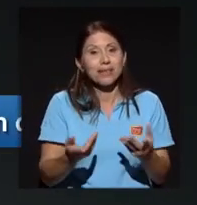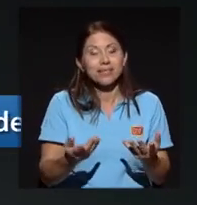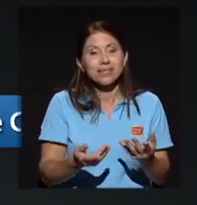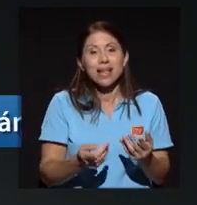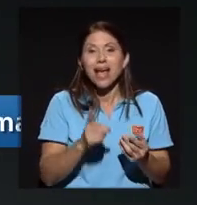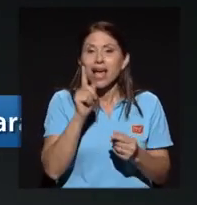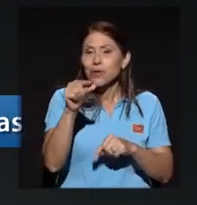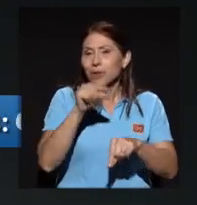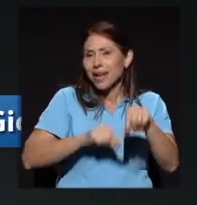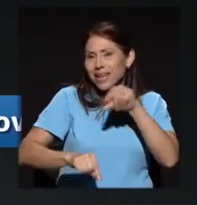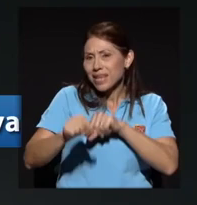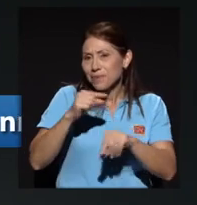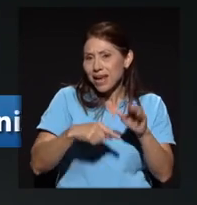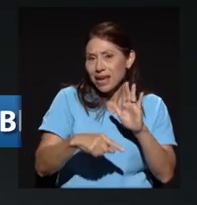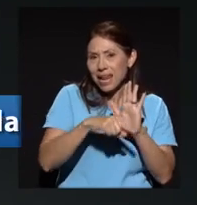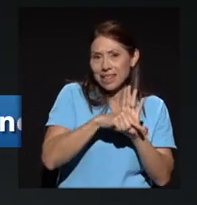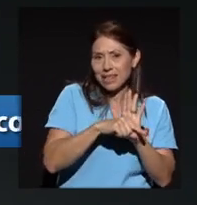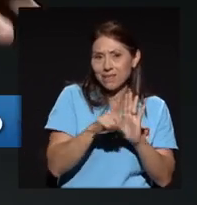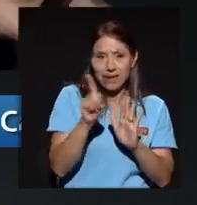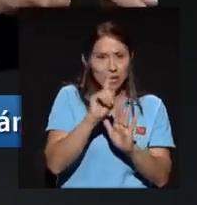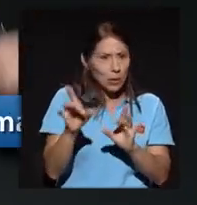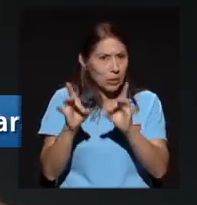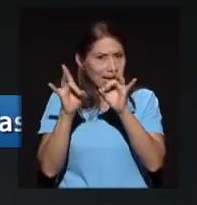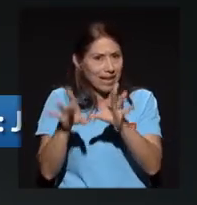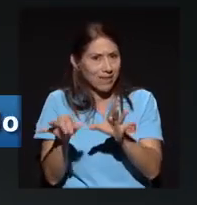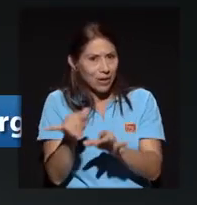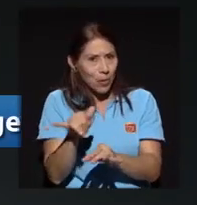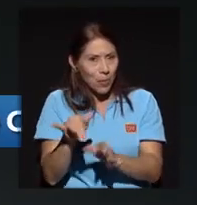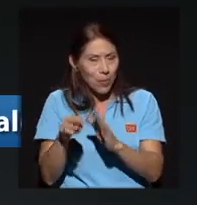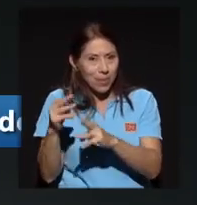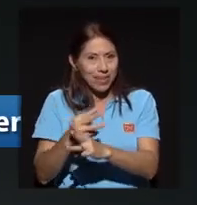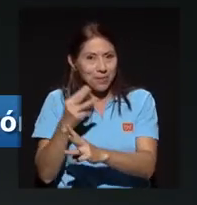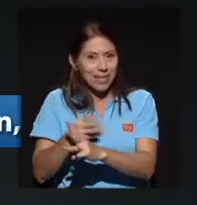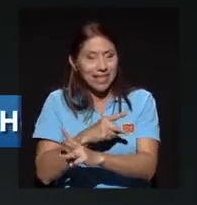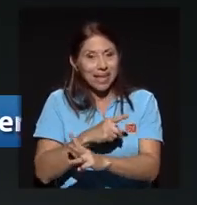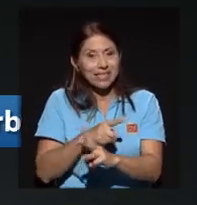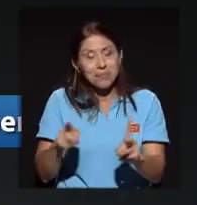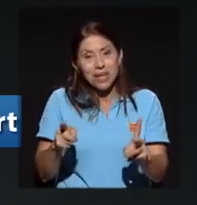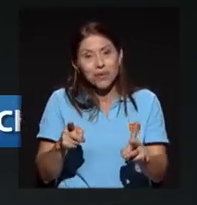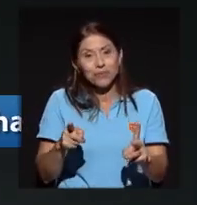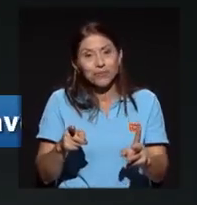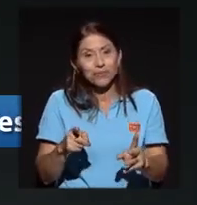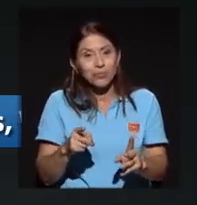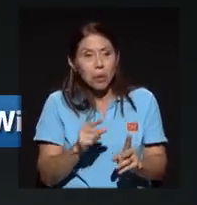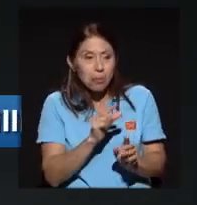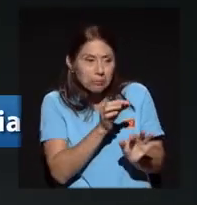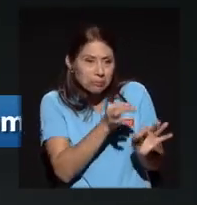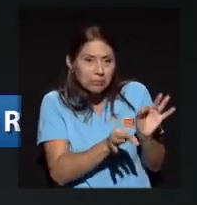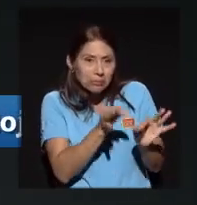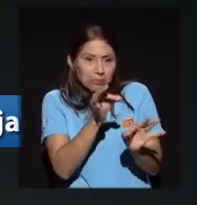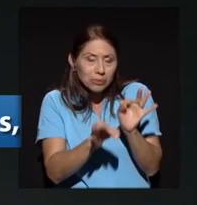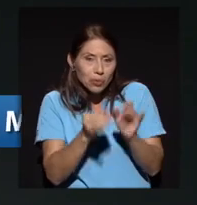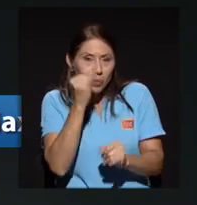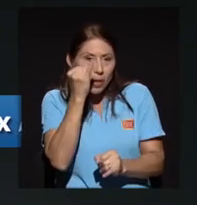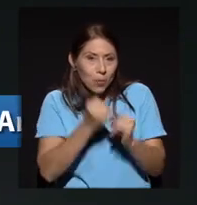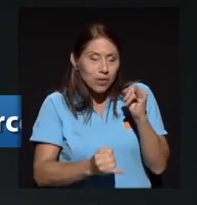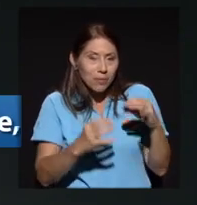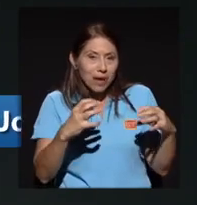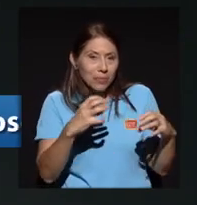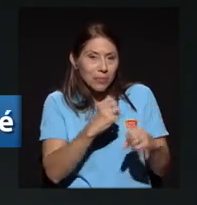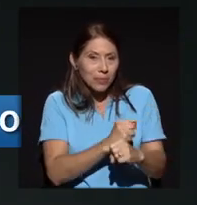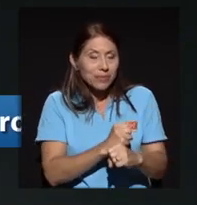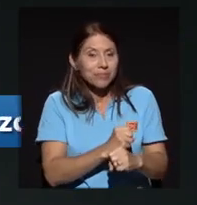tan grave como con matemáticas, pero les queda quedar como medio minuto para cada uno si quieren hacer una última